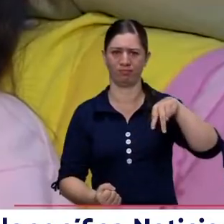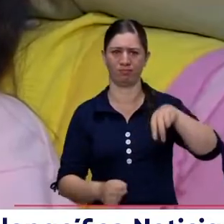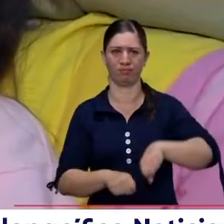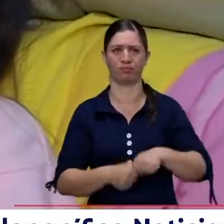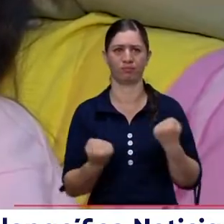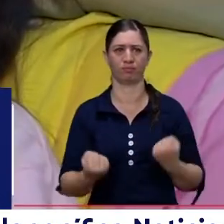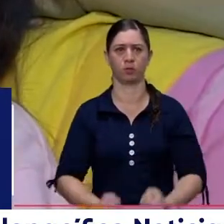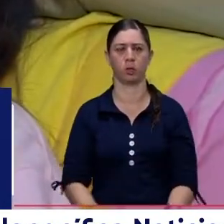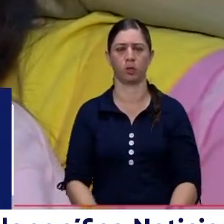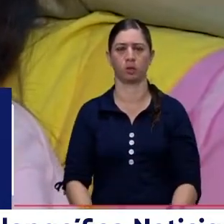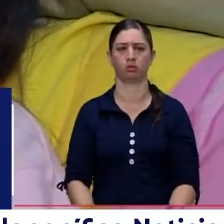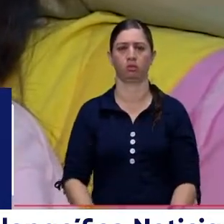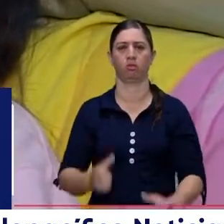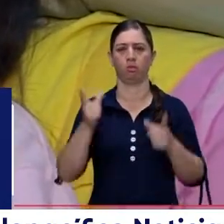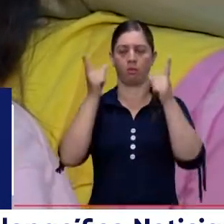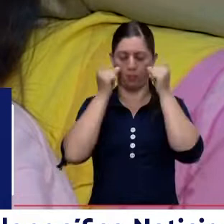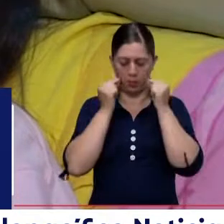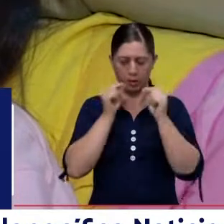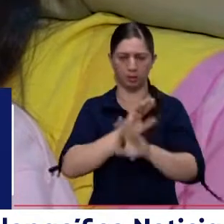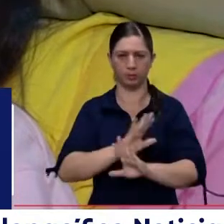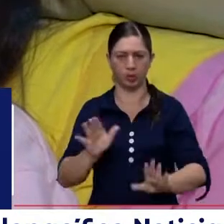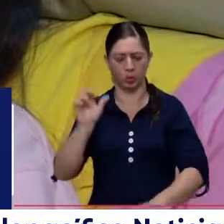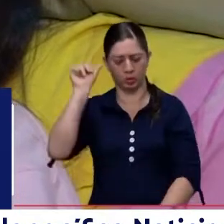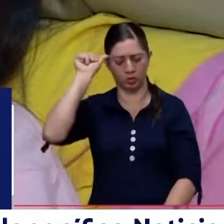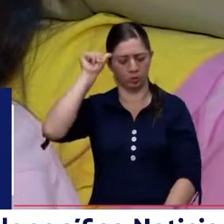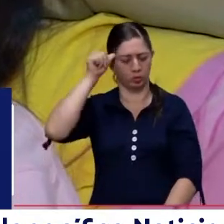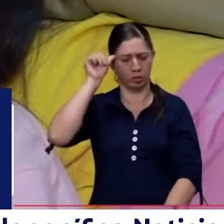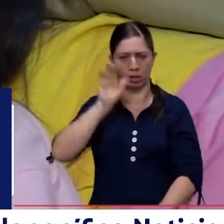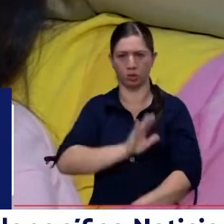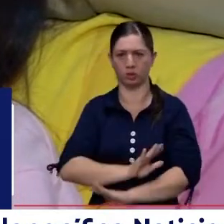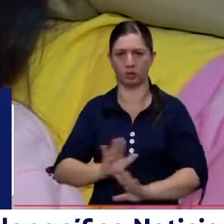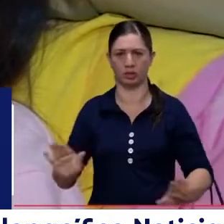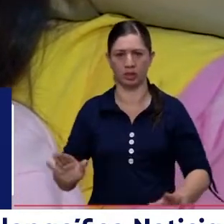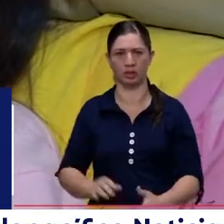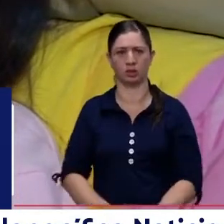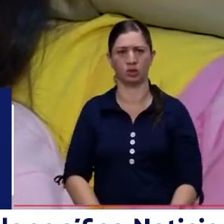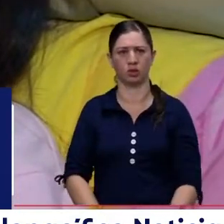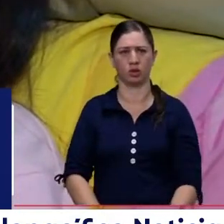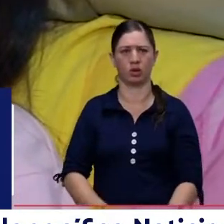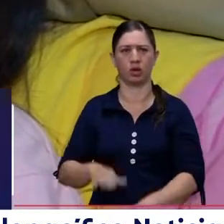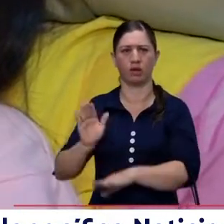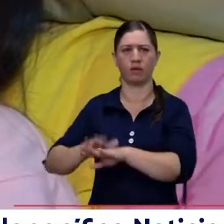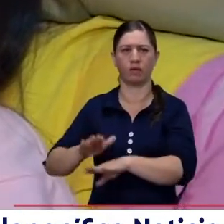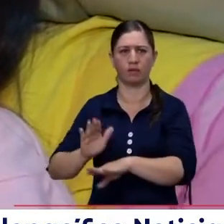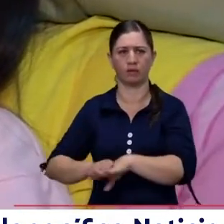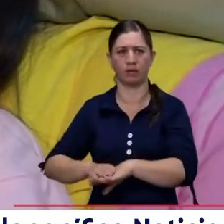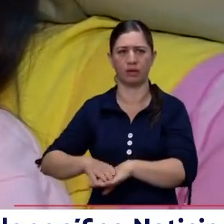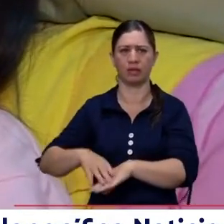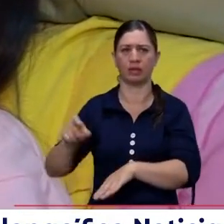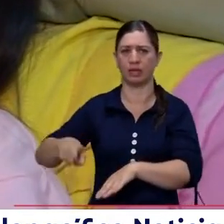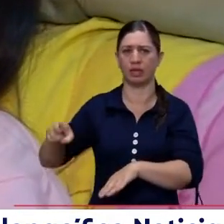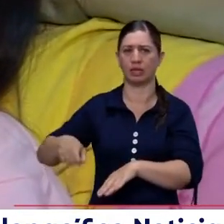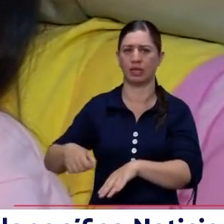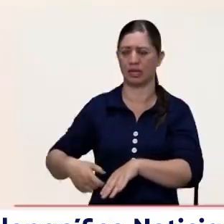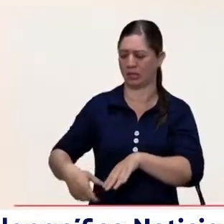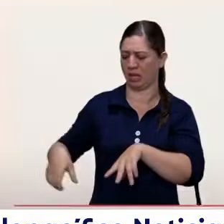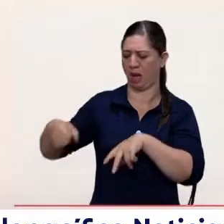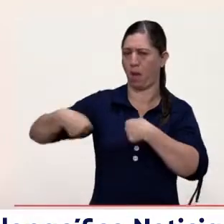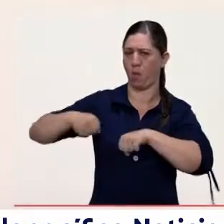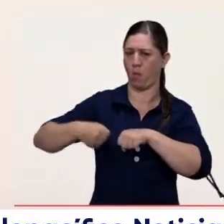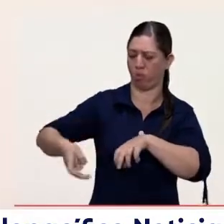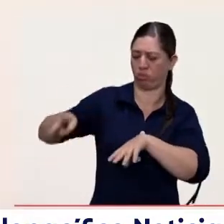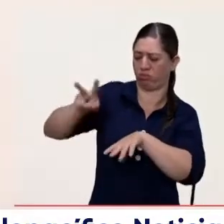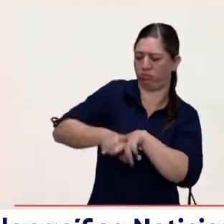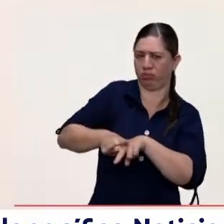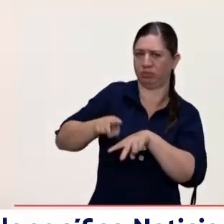Quedé inconsciente, yo solamente pues recuerdo que yo estaba pidiendo que me quitaran unas motos que tenía encima del pie.